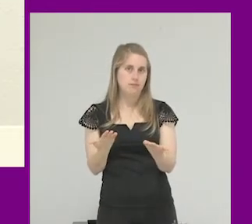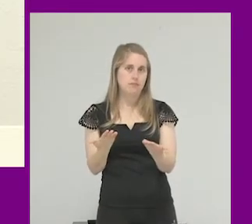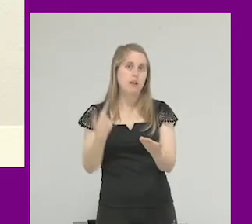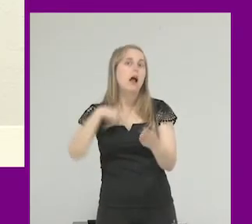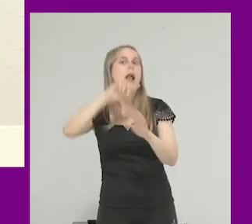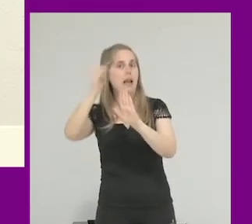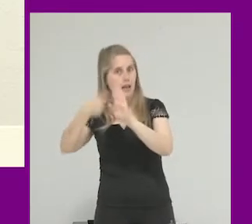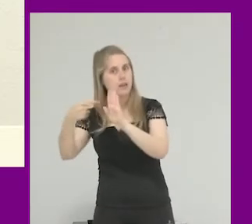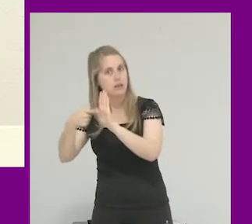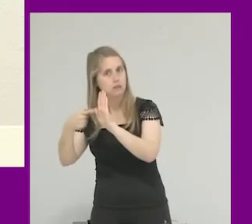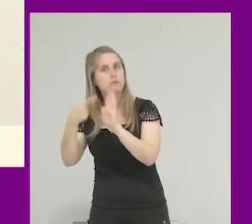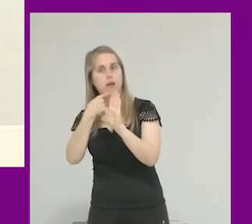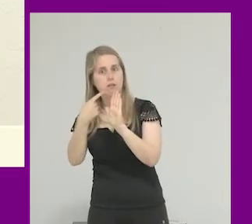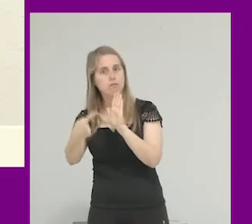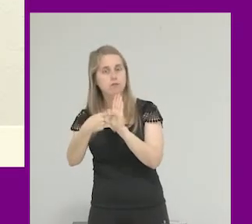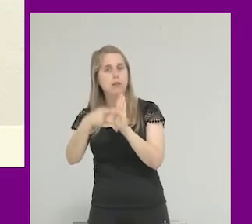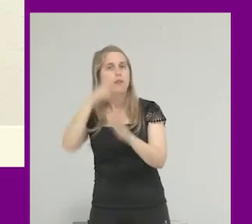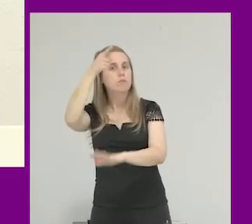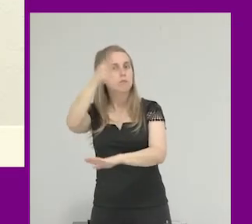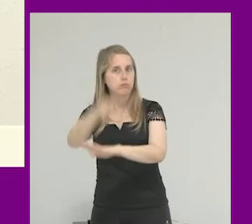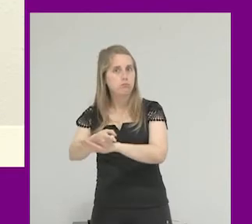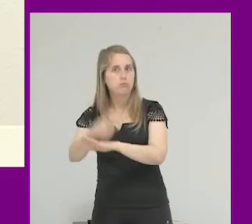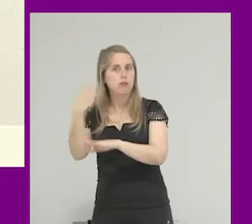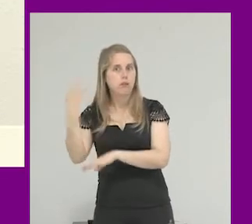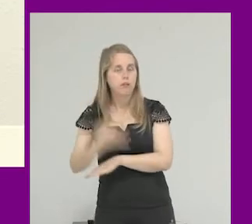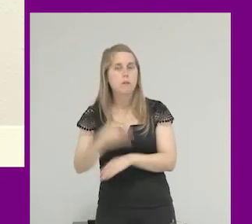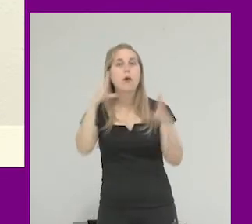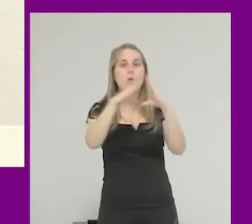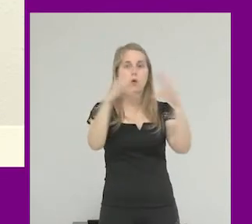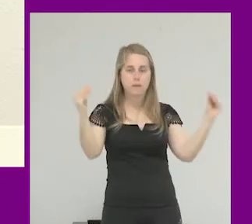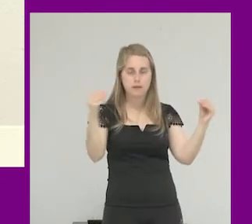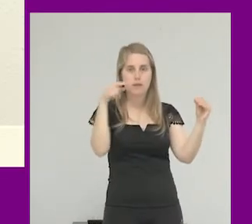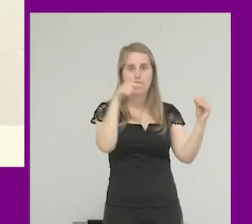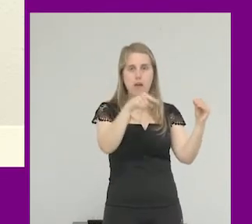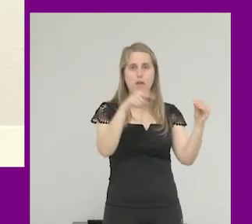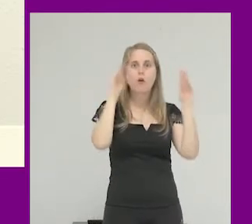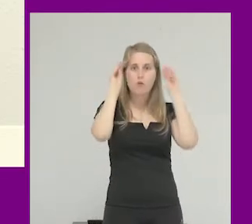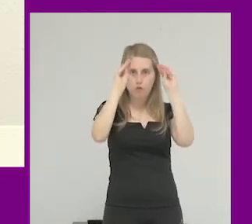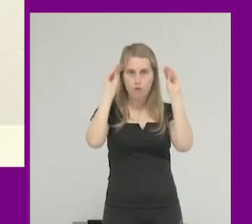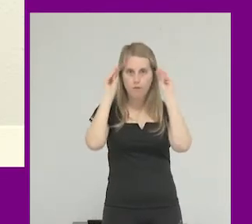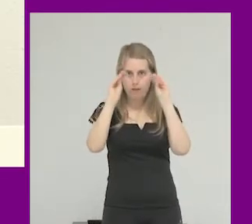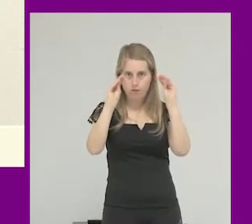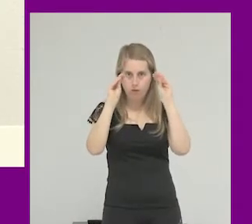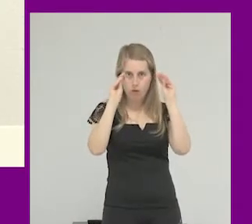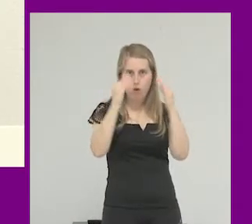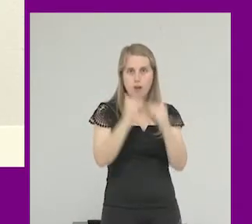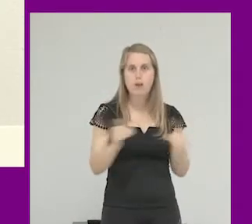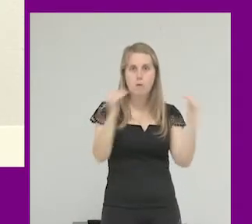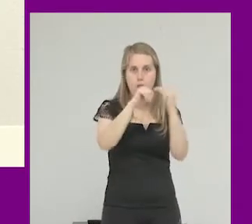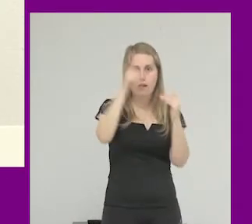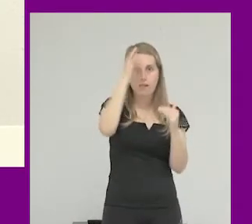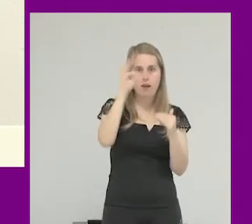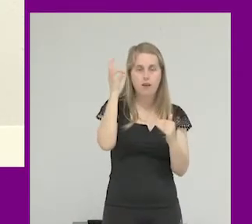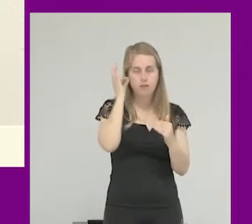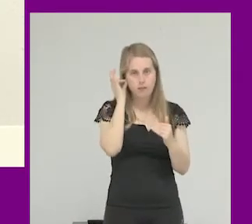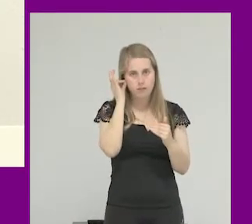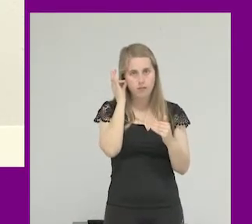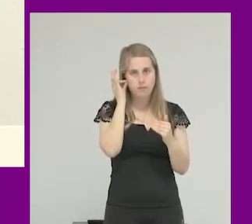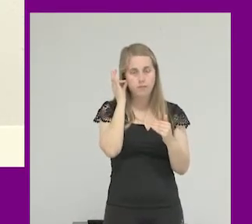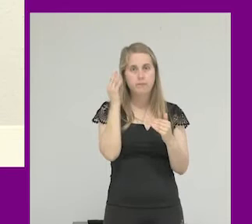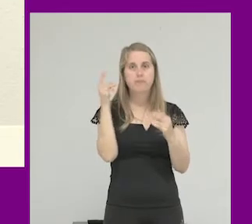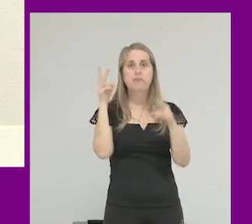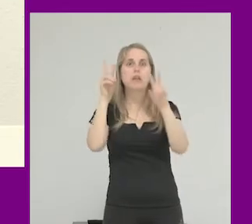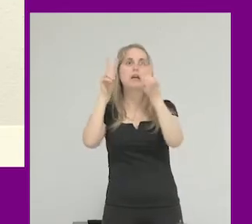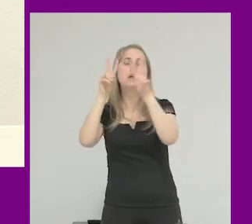leyes contemplan la obligatoriedad de que las universidades den formación de igualdad de mujeres y hombres, se